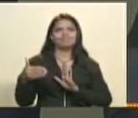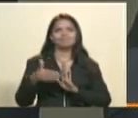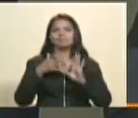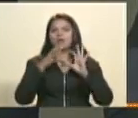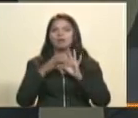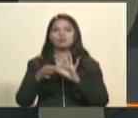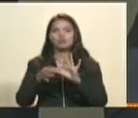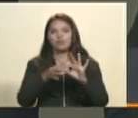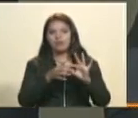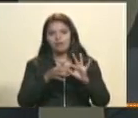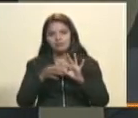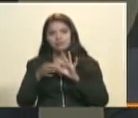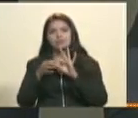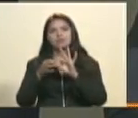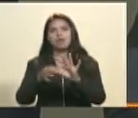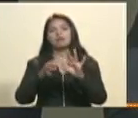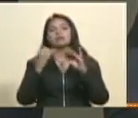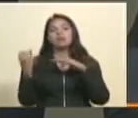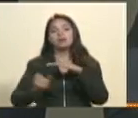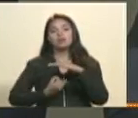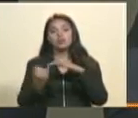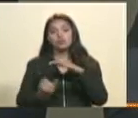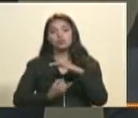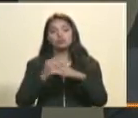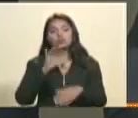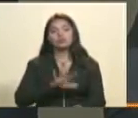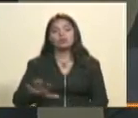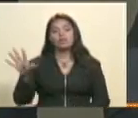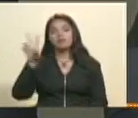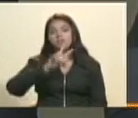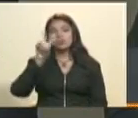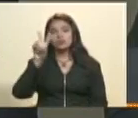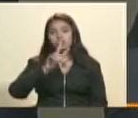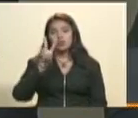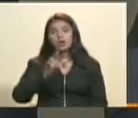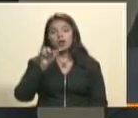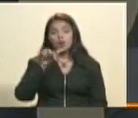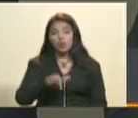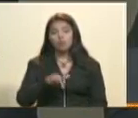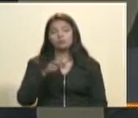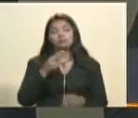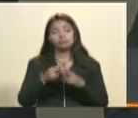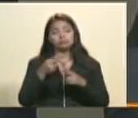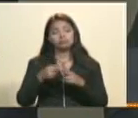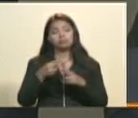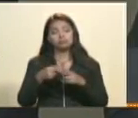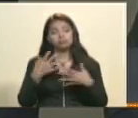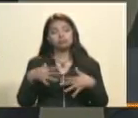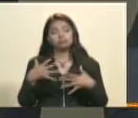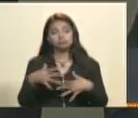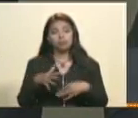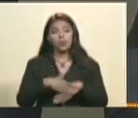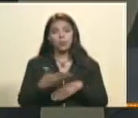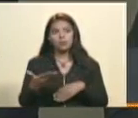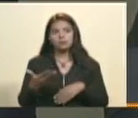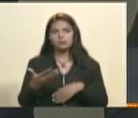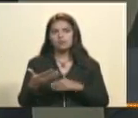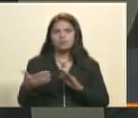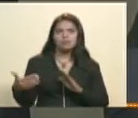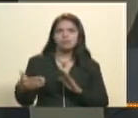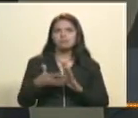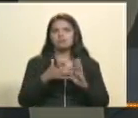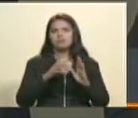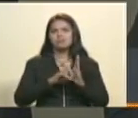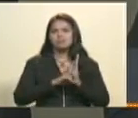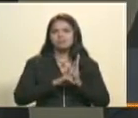soberanía y a la institucionalidad de nuestra nación, hoy por hoy amenazada con ser atacada en